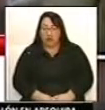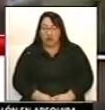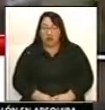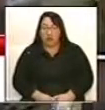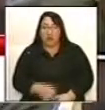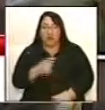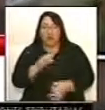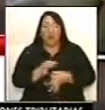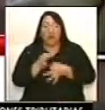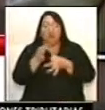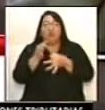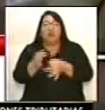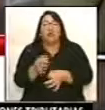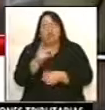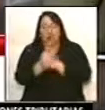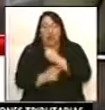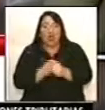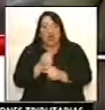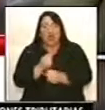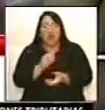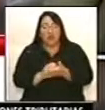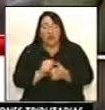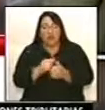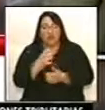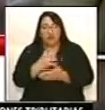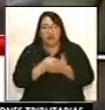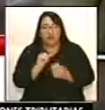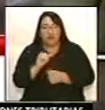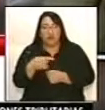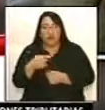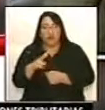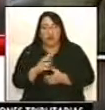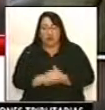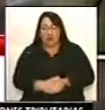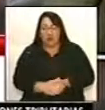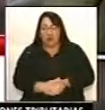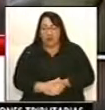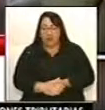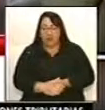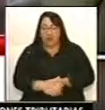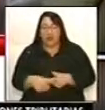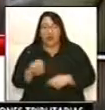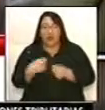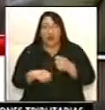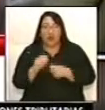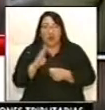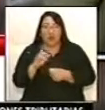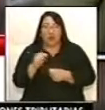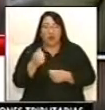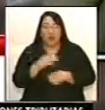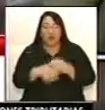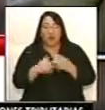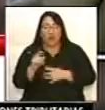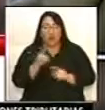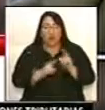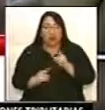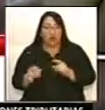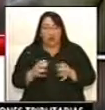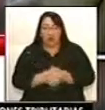Prorrogar por 1 año la exoneración del IGB para la importación de bienes para el